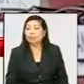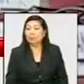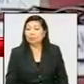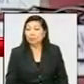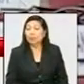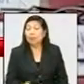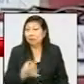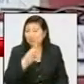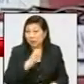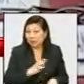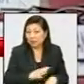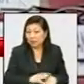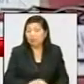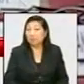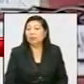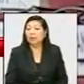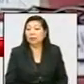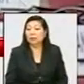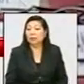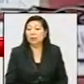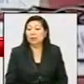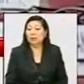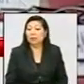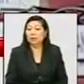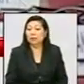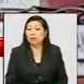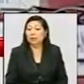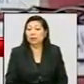siendo un medicamento biológico, va